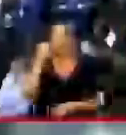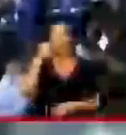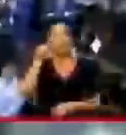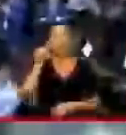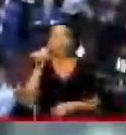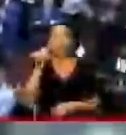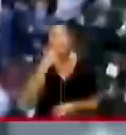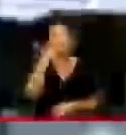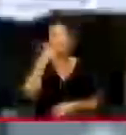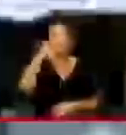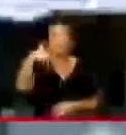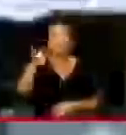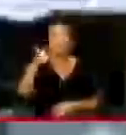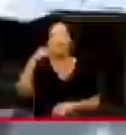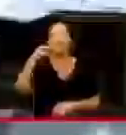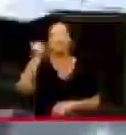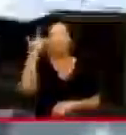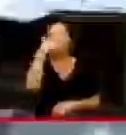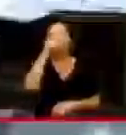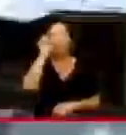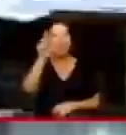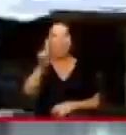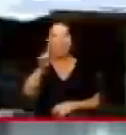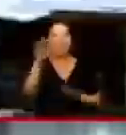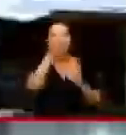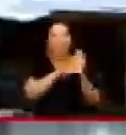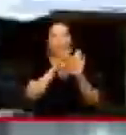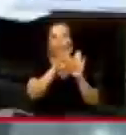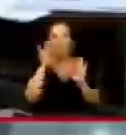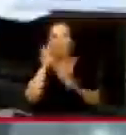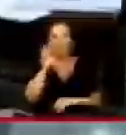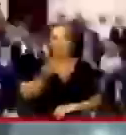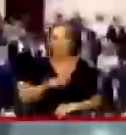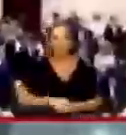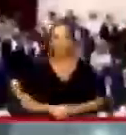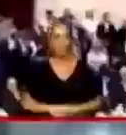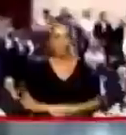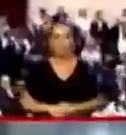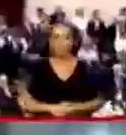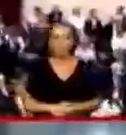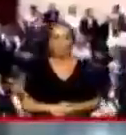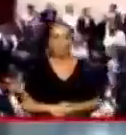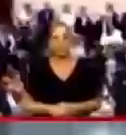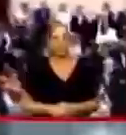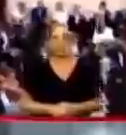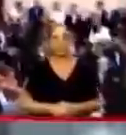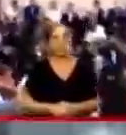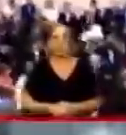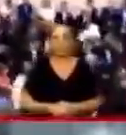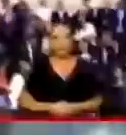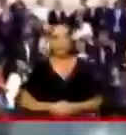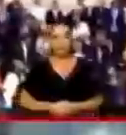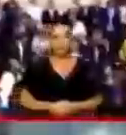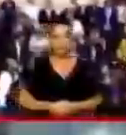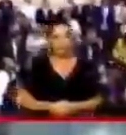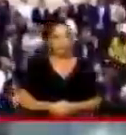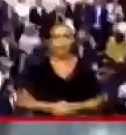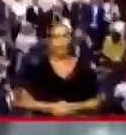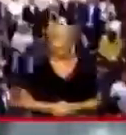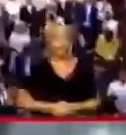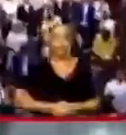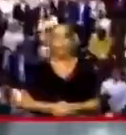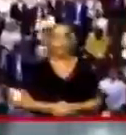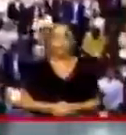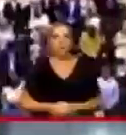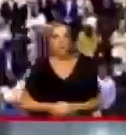están adelantando. El déficit de este año va a ser menor, está el comprometido en el presupuesto 2021, el Banco Central está cuidando